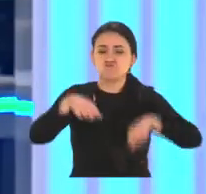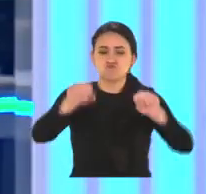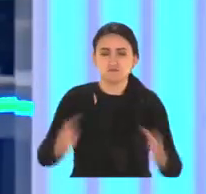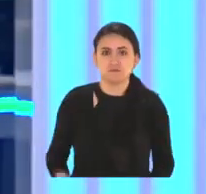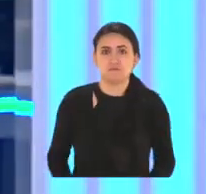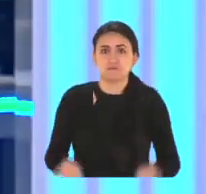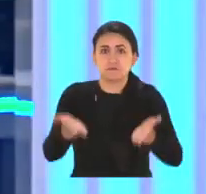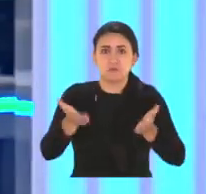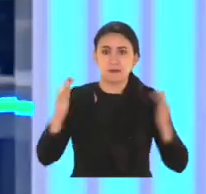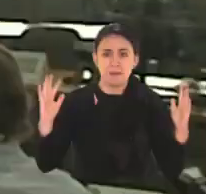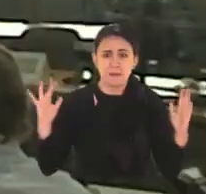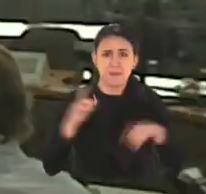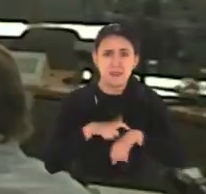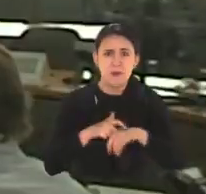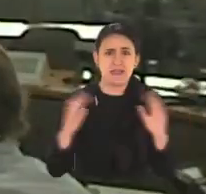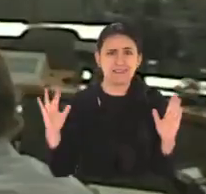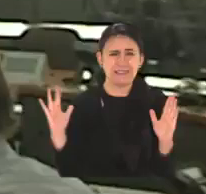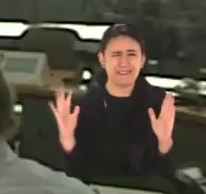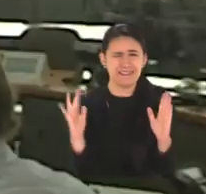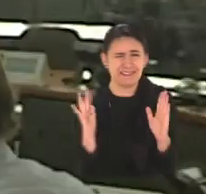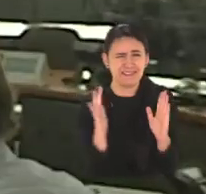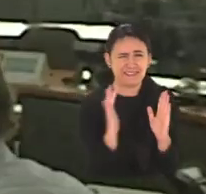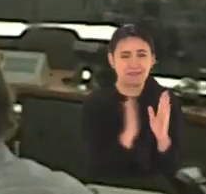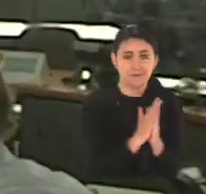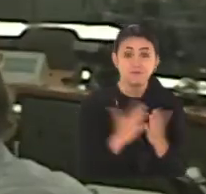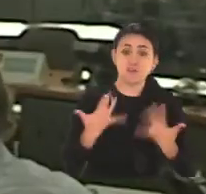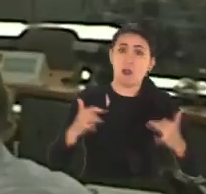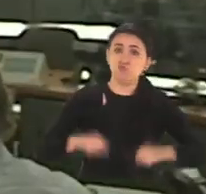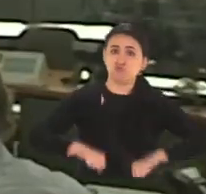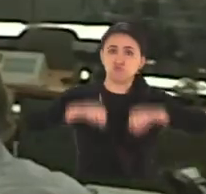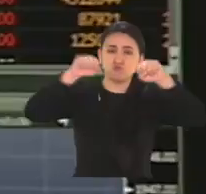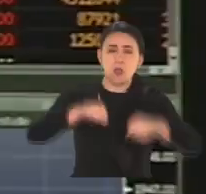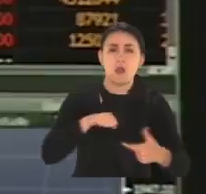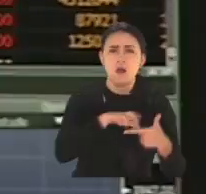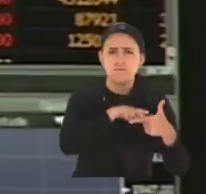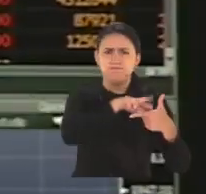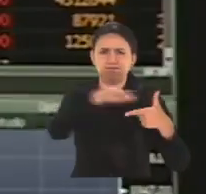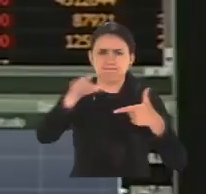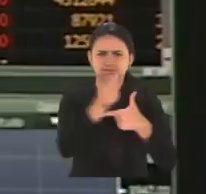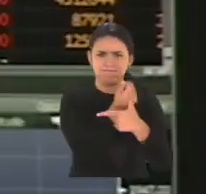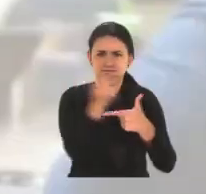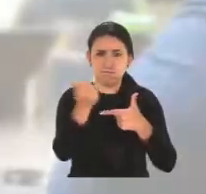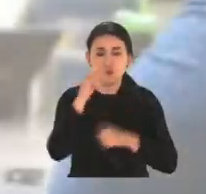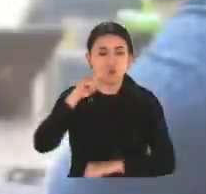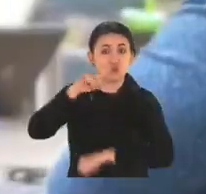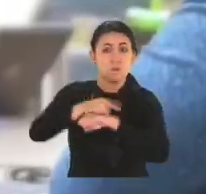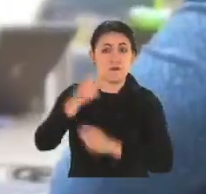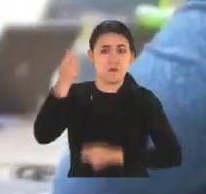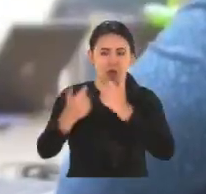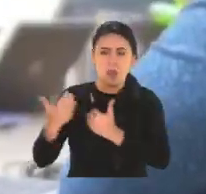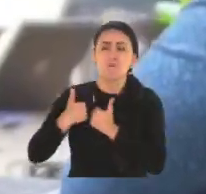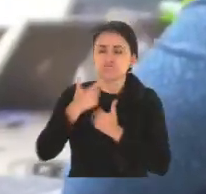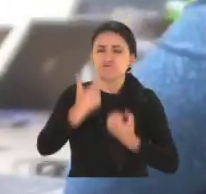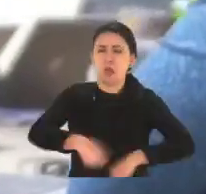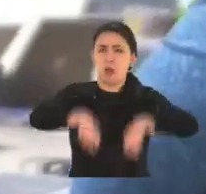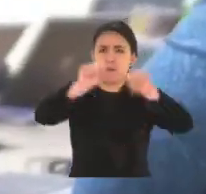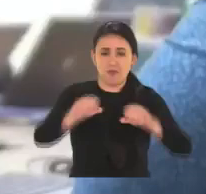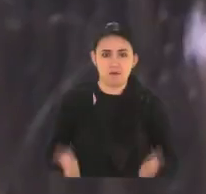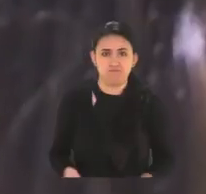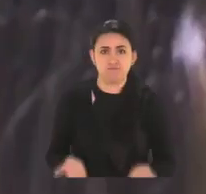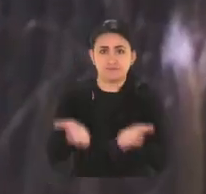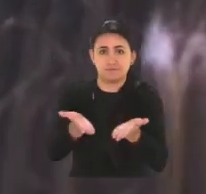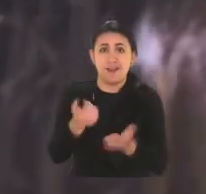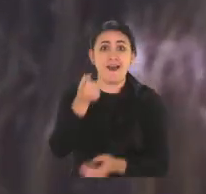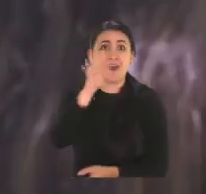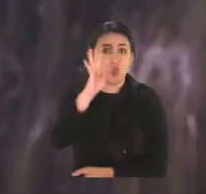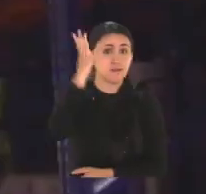conteo regresivo. Con el aval de la Bolsa de Valores y de la Superfinanciera, comenzó oficialmente el conteo para que